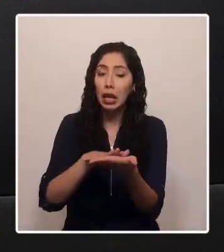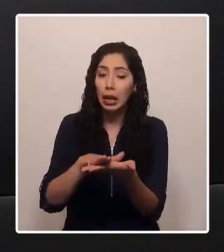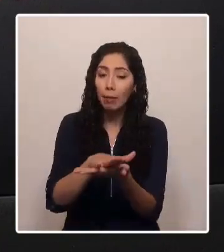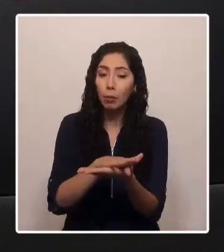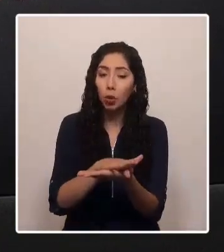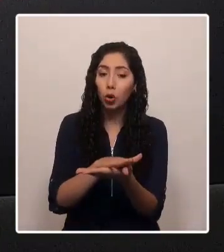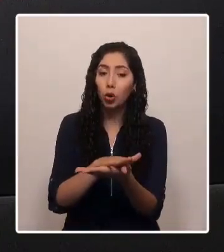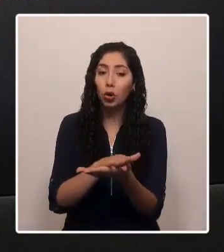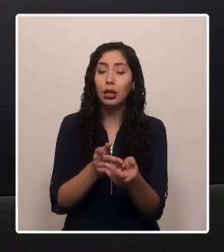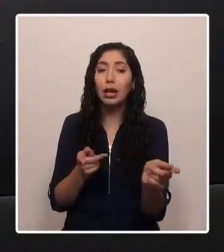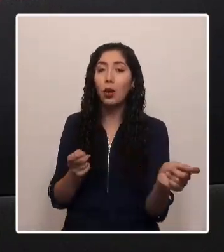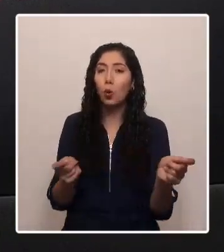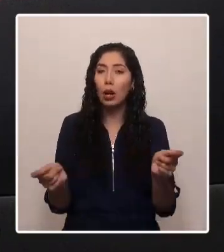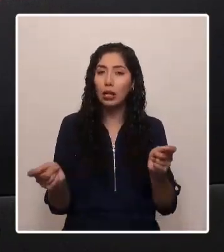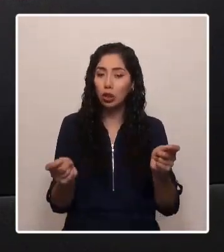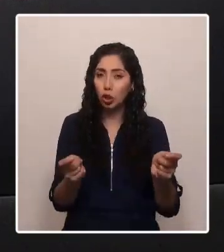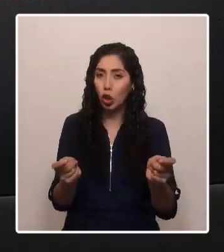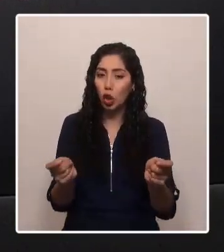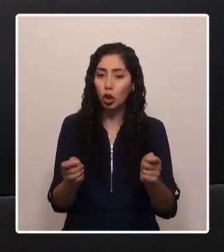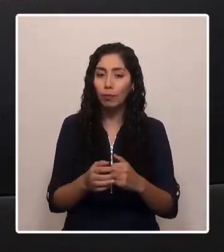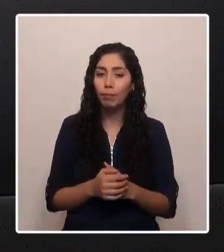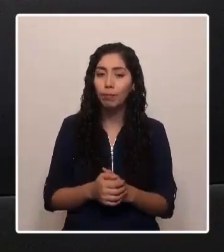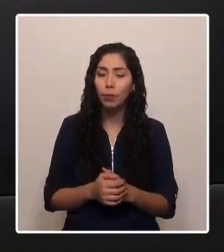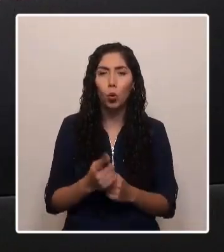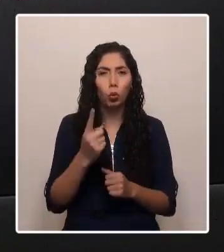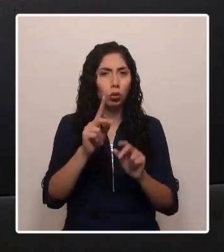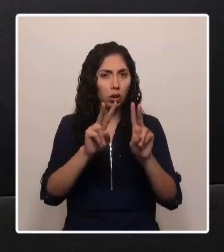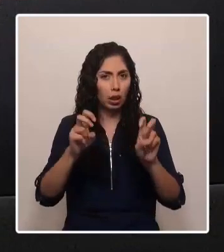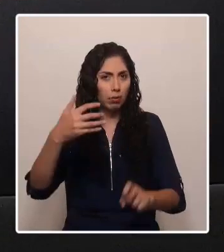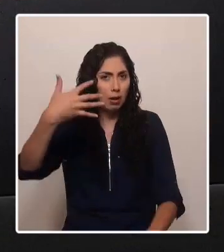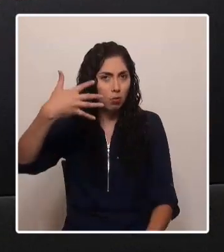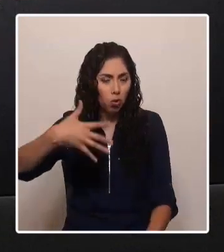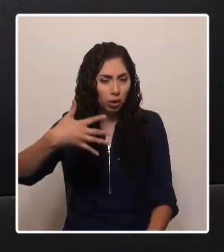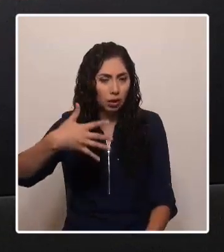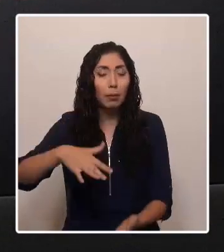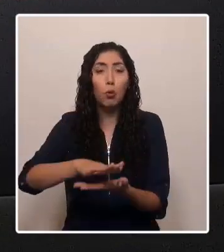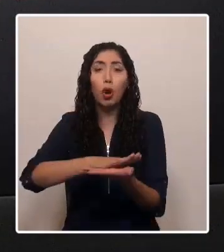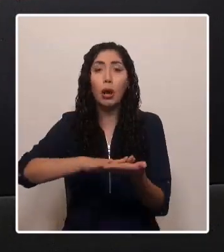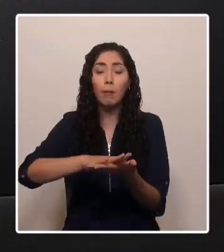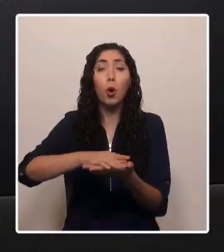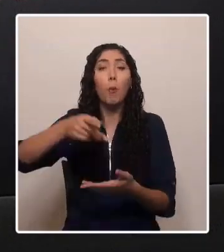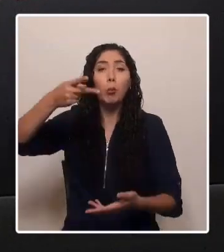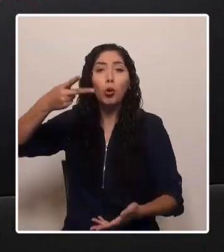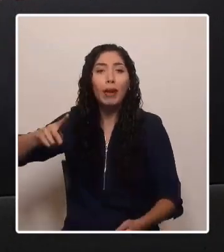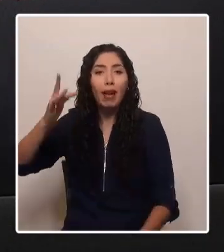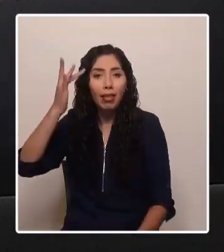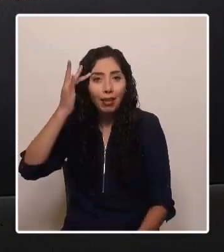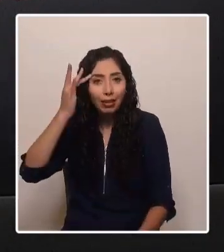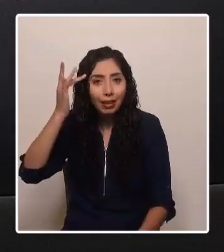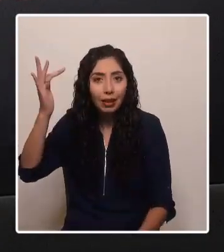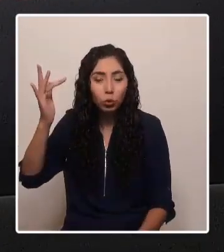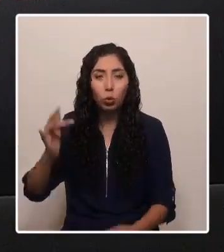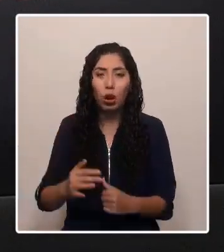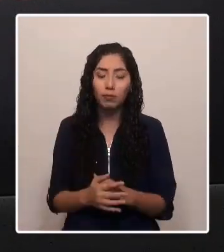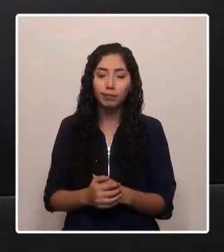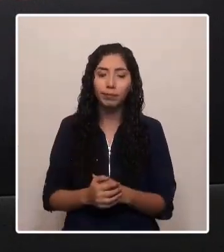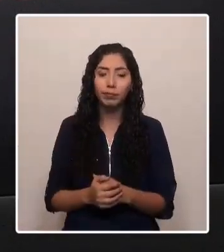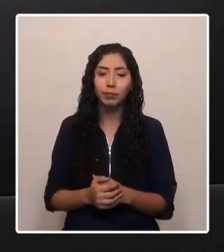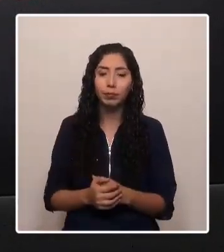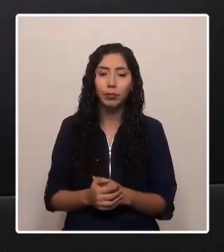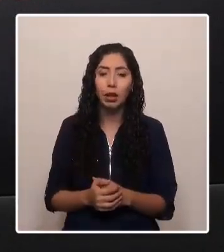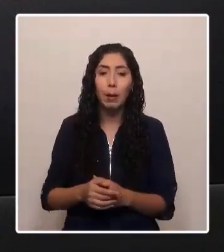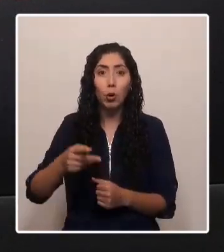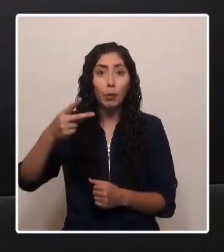regulación dispar que se hace en relación a un tema tan sensible como la propiedad intelectual, consagrando con atribuciones absolutas la propiedad